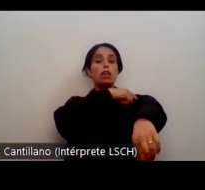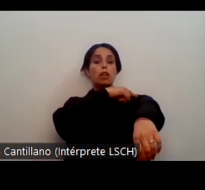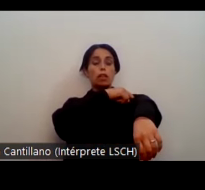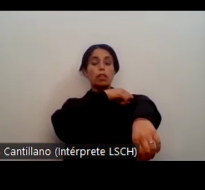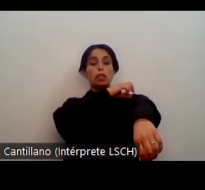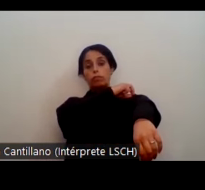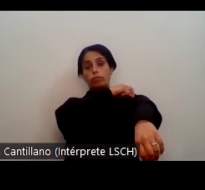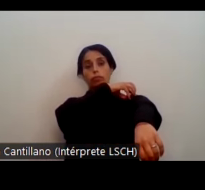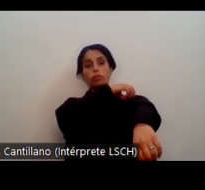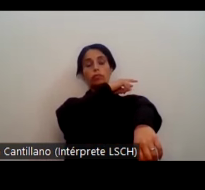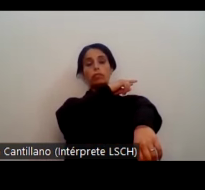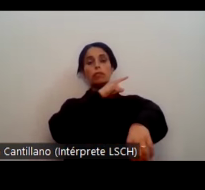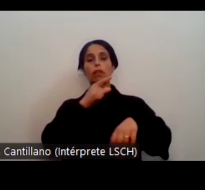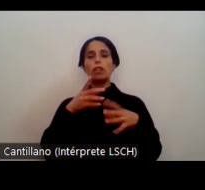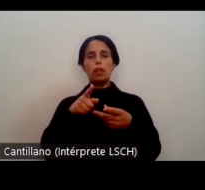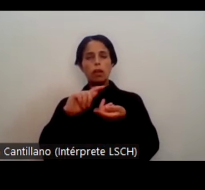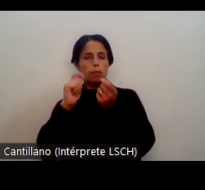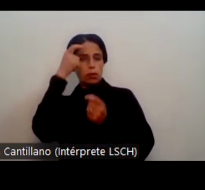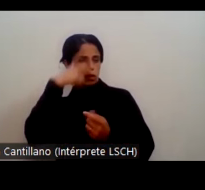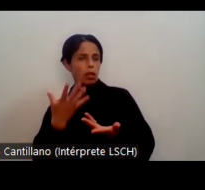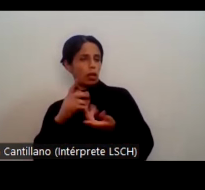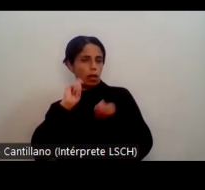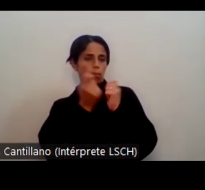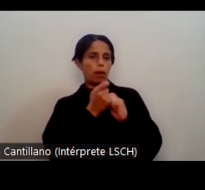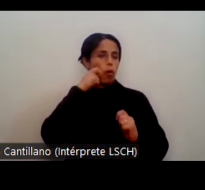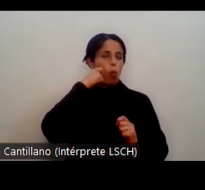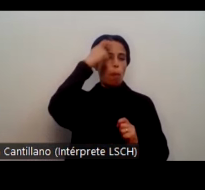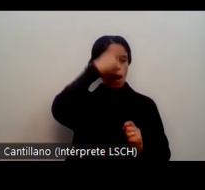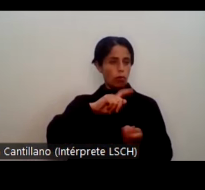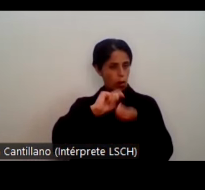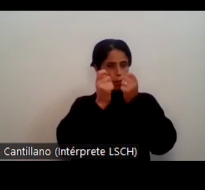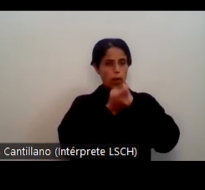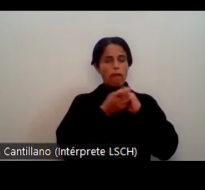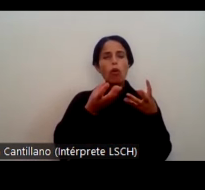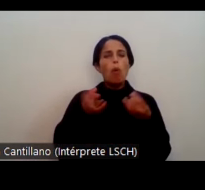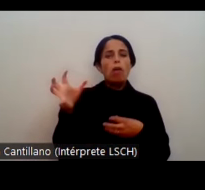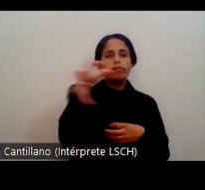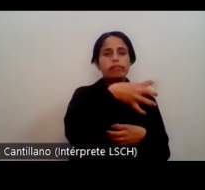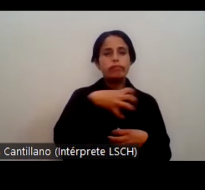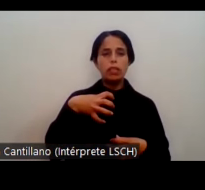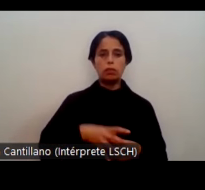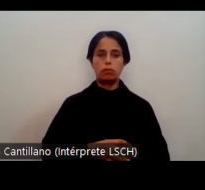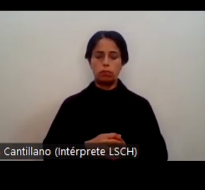transformación fundamentalmente en felino. Por eso que tenemos estas imágenes aquí, ¿no? Que